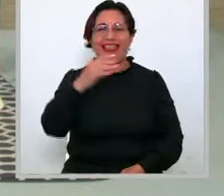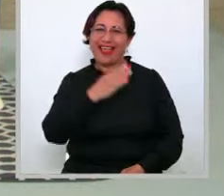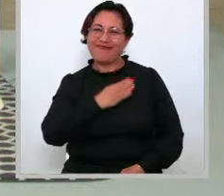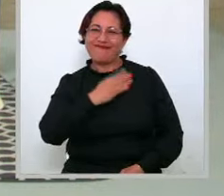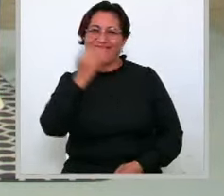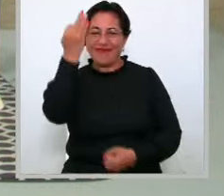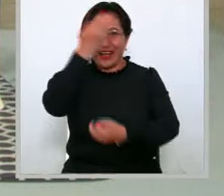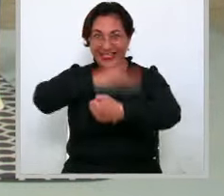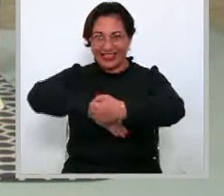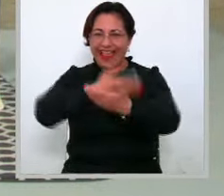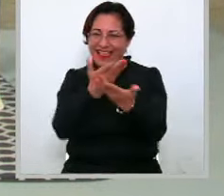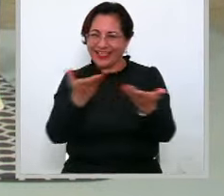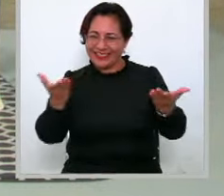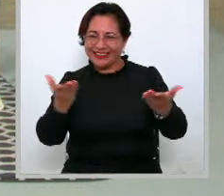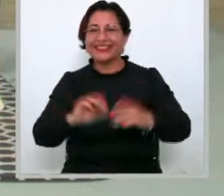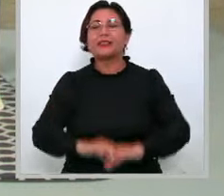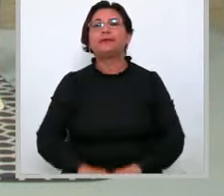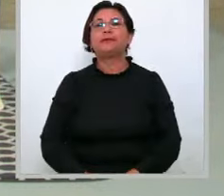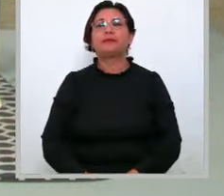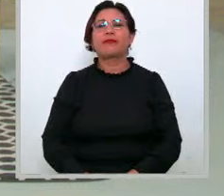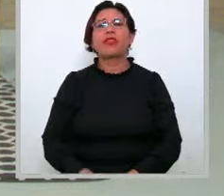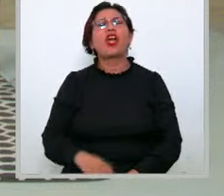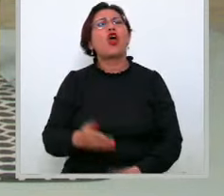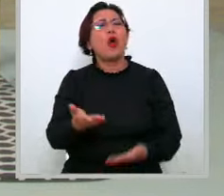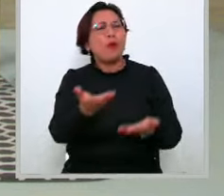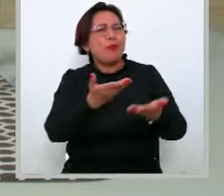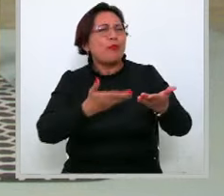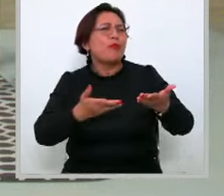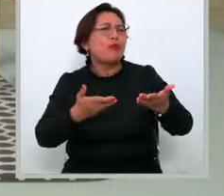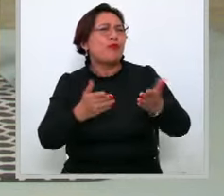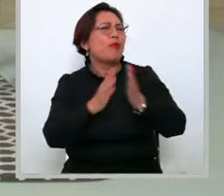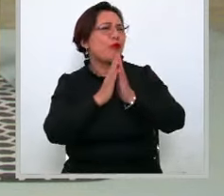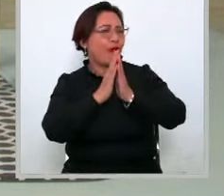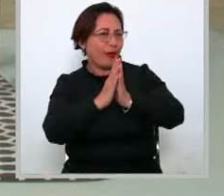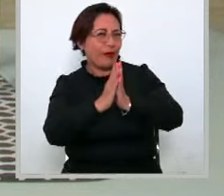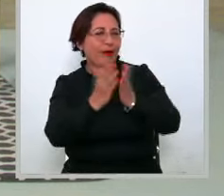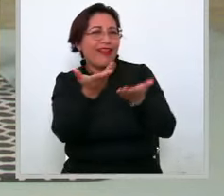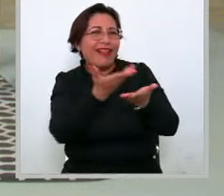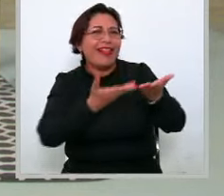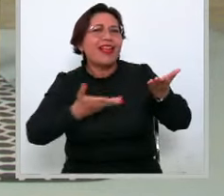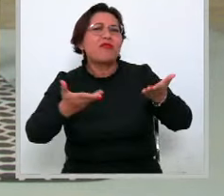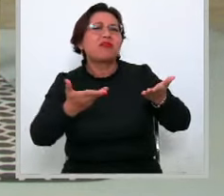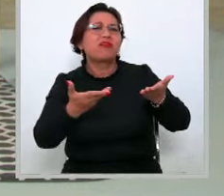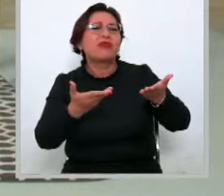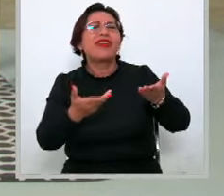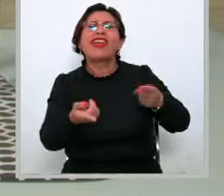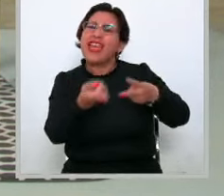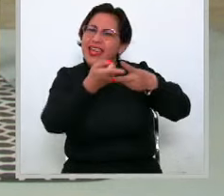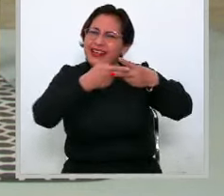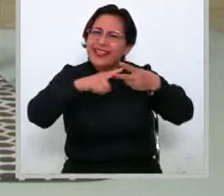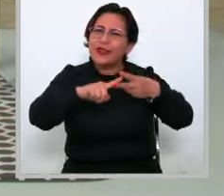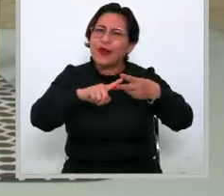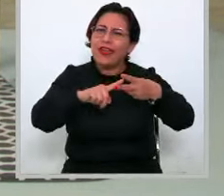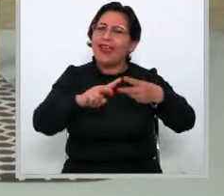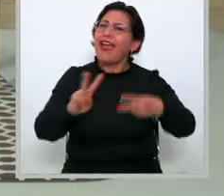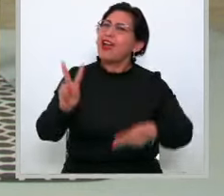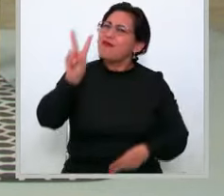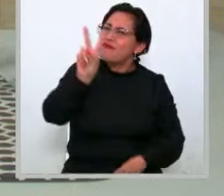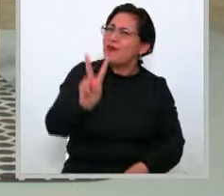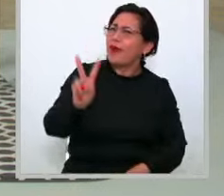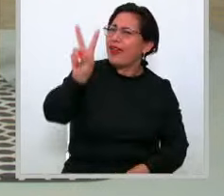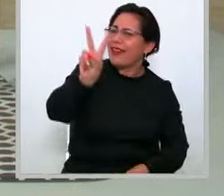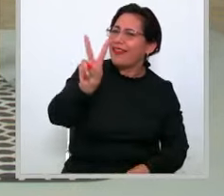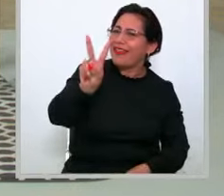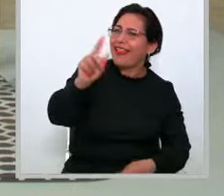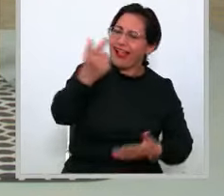bien, gracias. Oye, por favor, ¿podrías contarme un poco sobre por qué surge esta iniciativa de los viernes de lectura